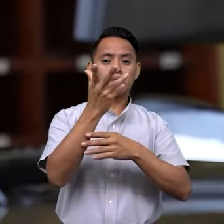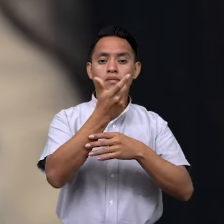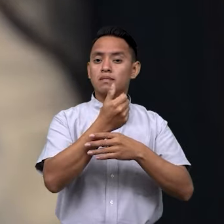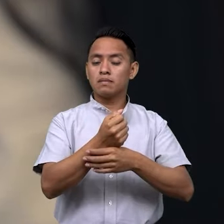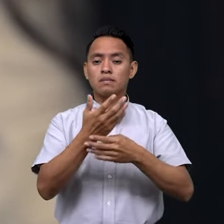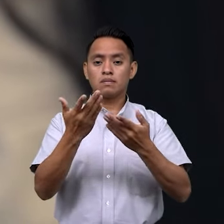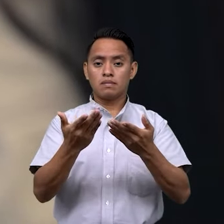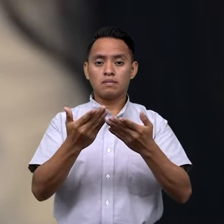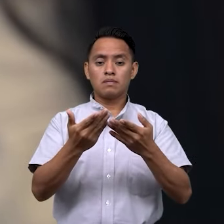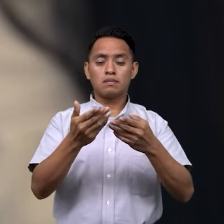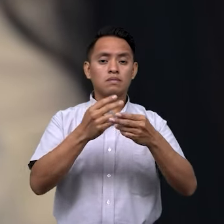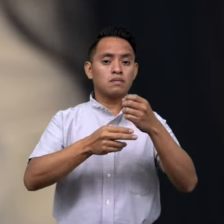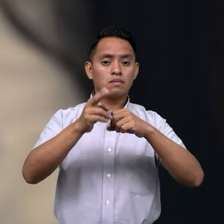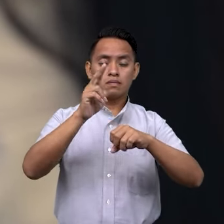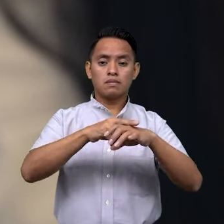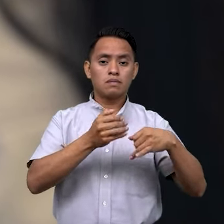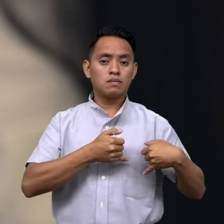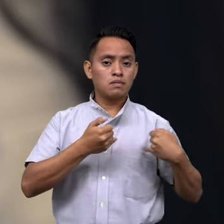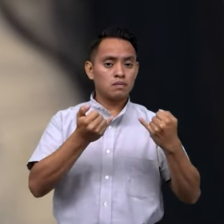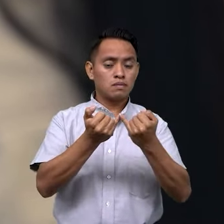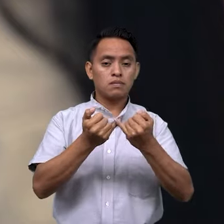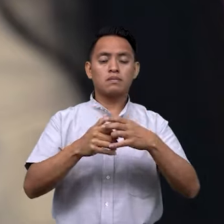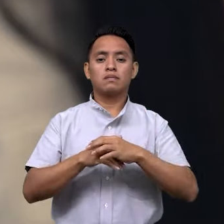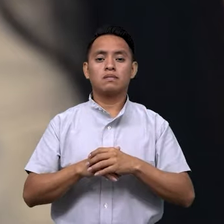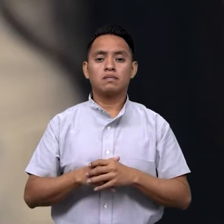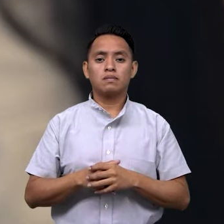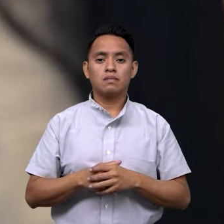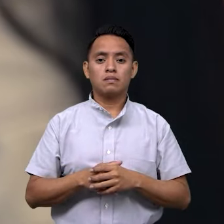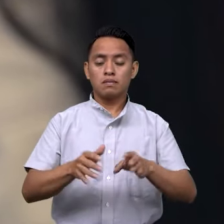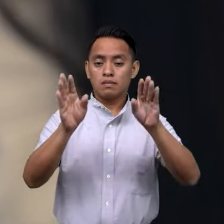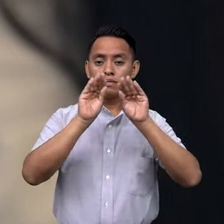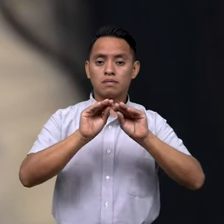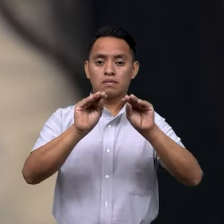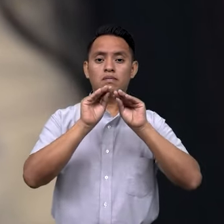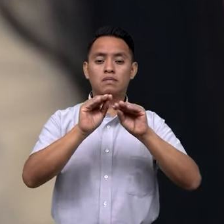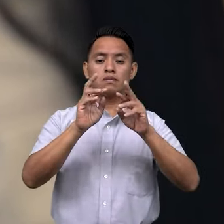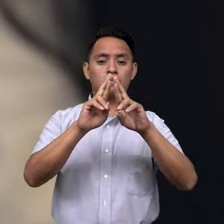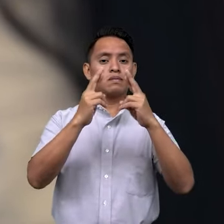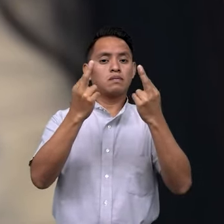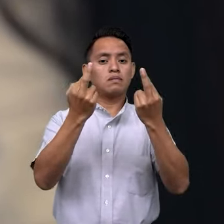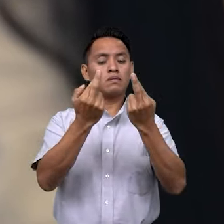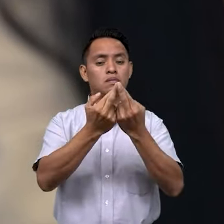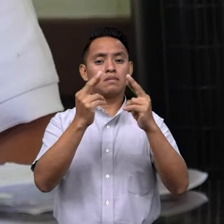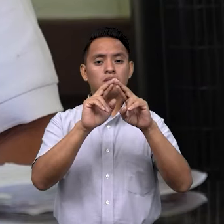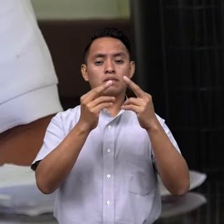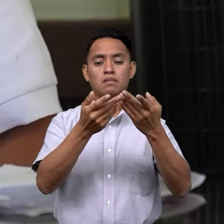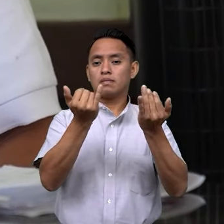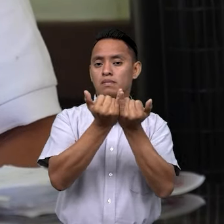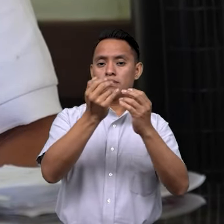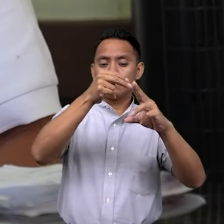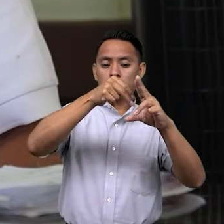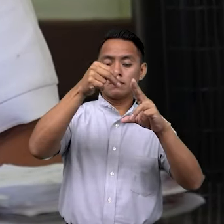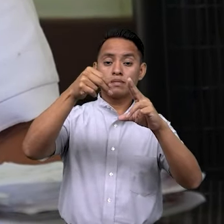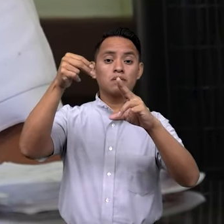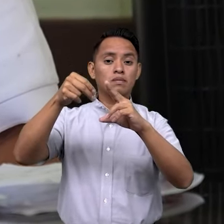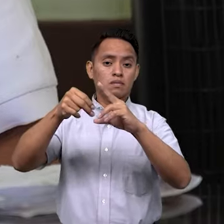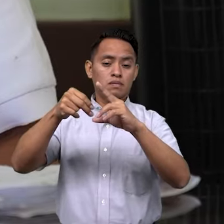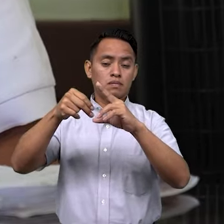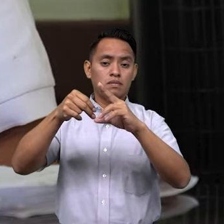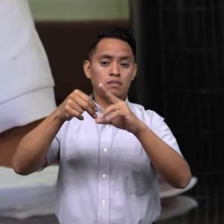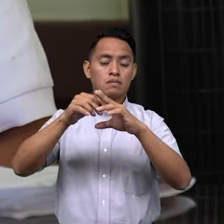parte del gobierno nacional, el gobierno local, donde pues nos capacitan, asistimos a las reuniones, estamos con el SINAPRE también alerta